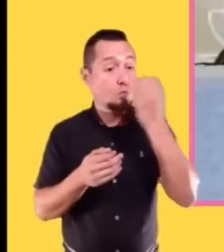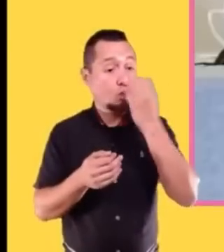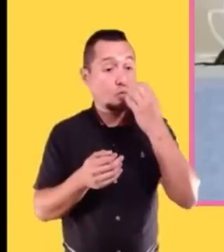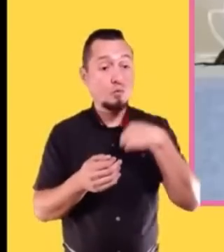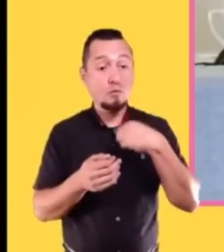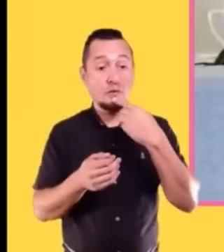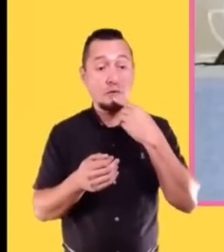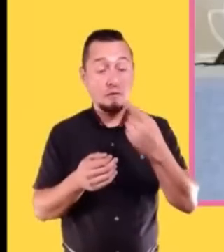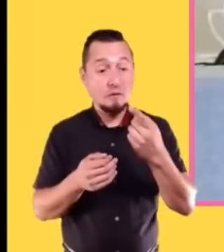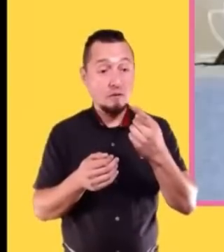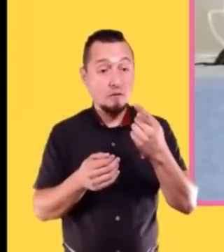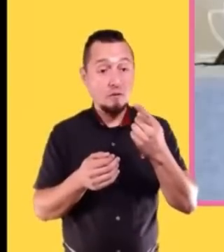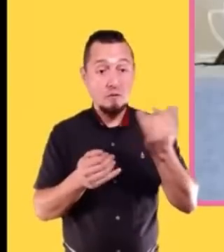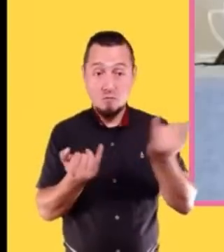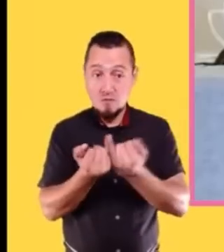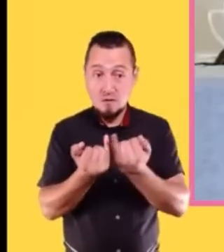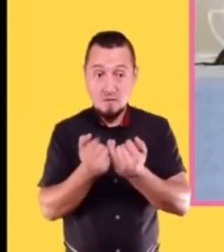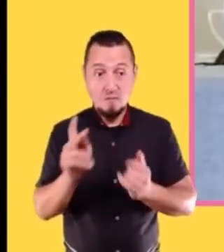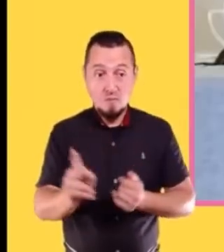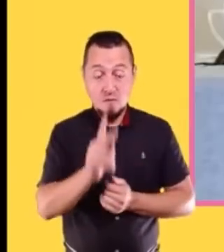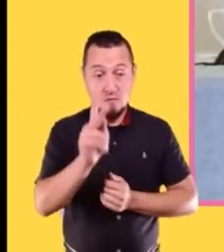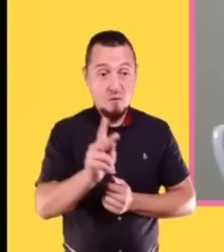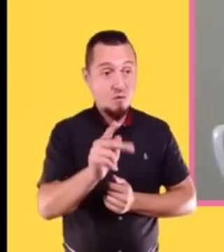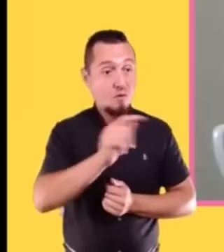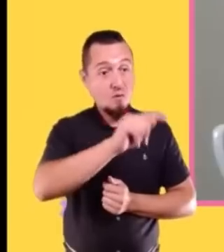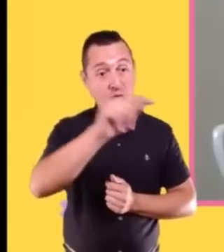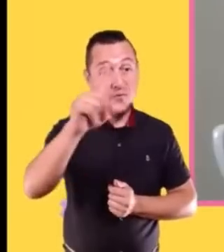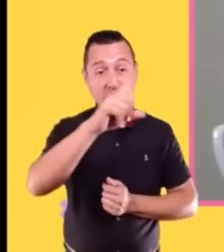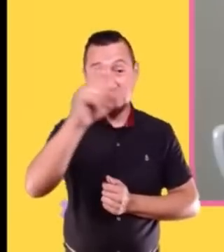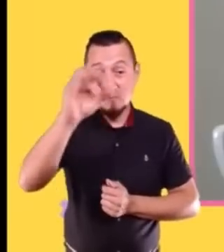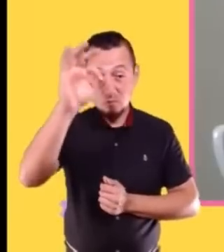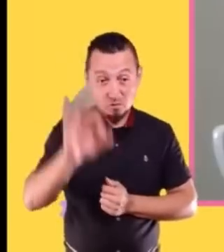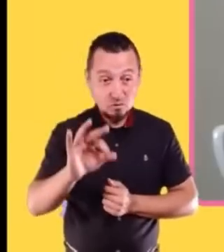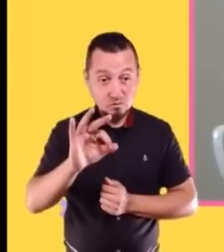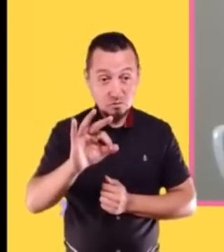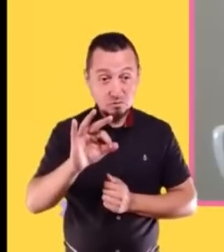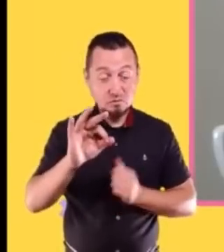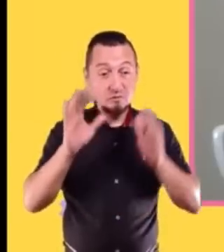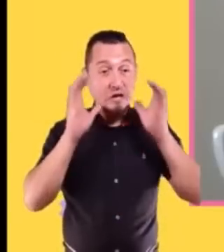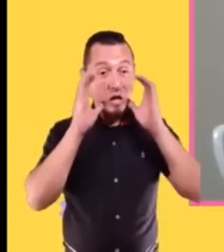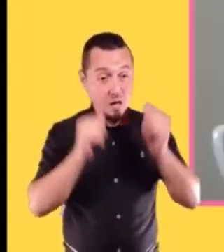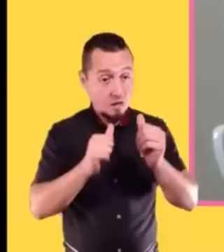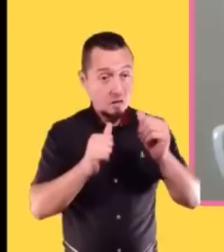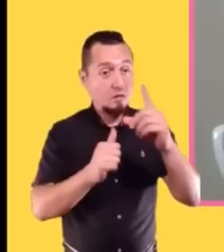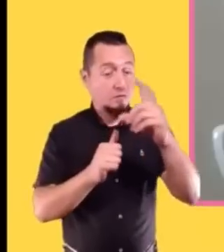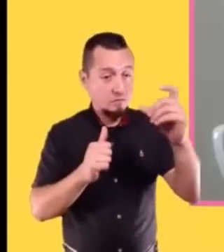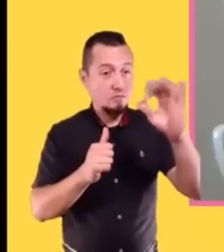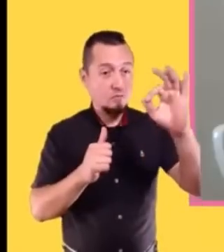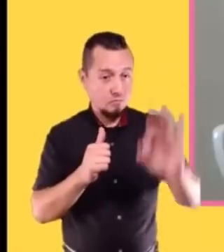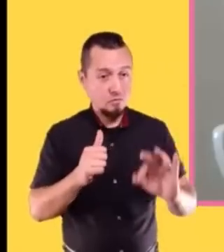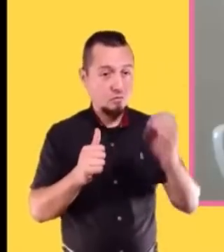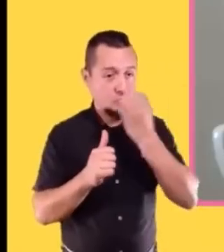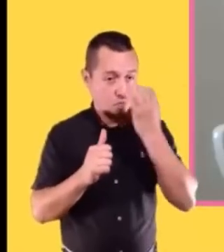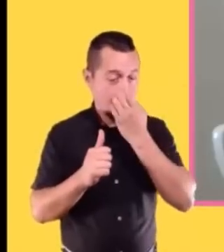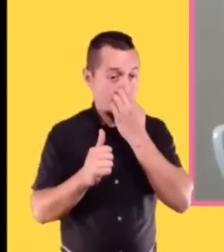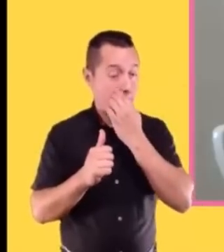rurales. Cuando decimos vamos a llegar al 100% de las escuelas, es el 100% de las escuelas.